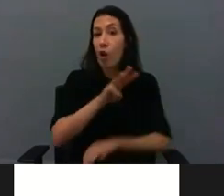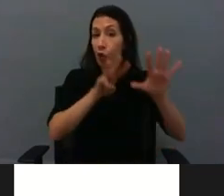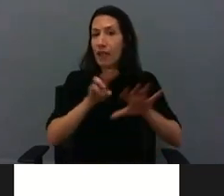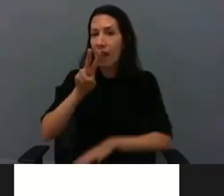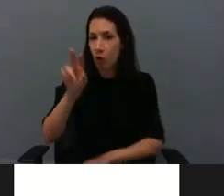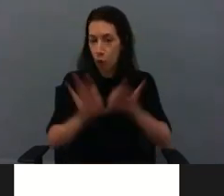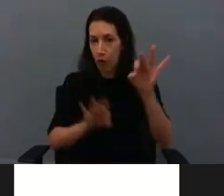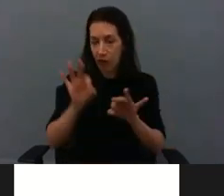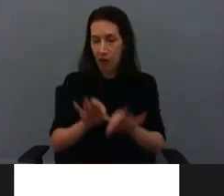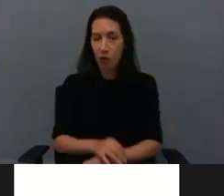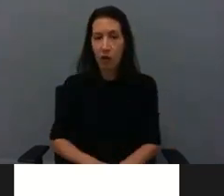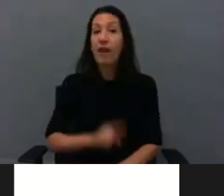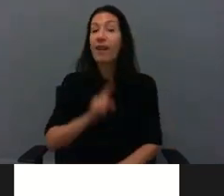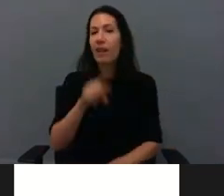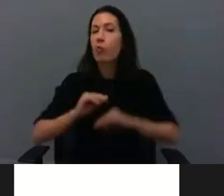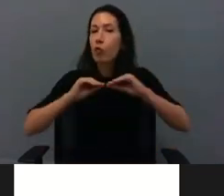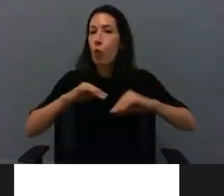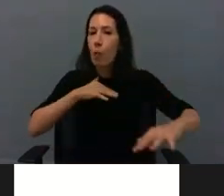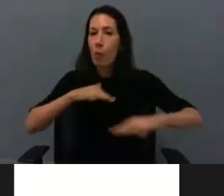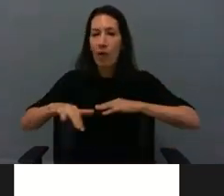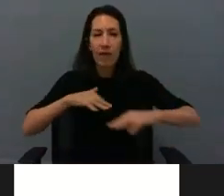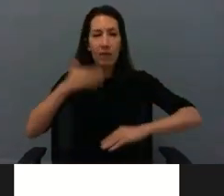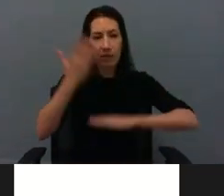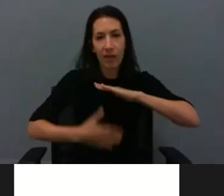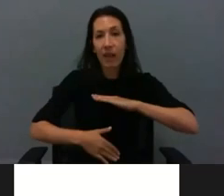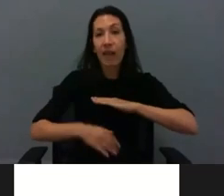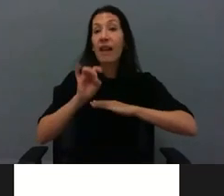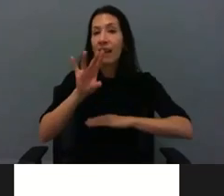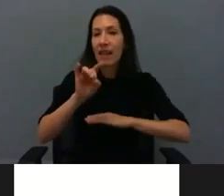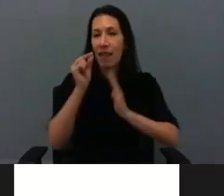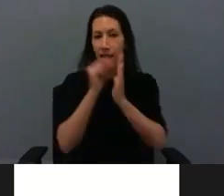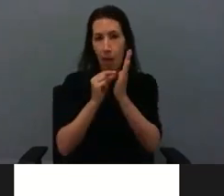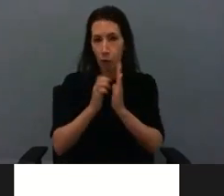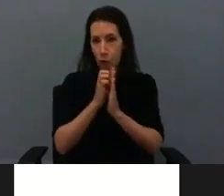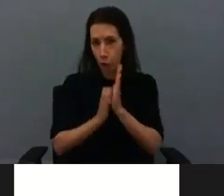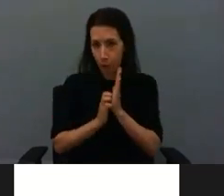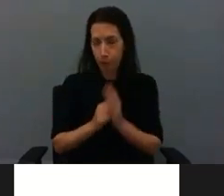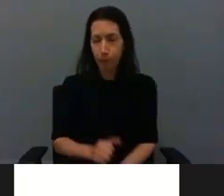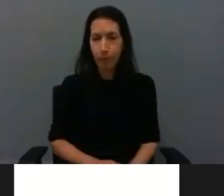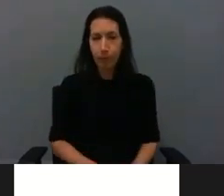y con una movilidad reducida de 15 puntos. Ya ves,